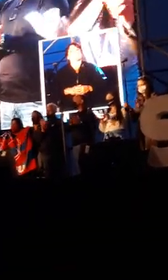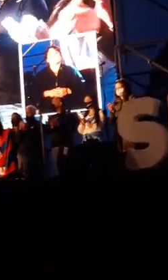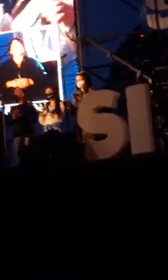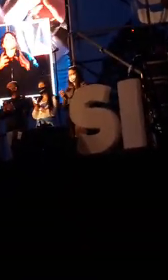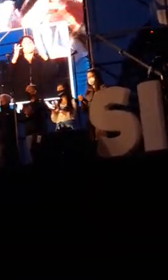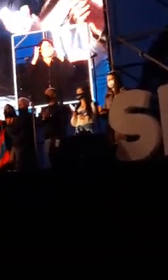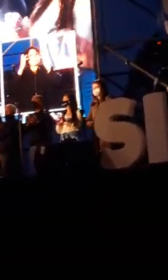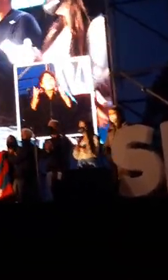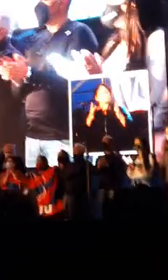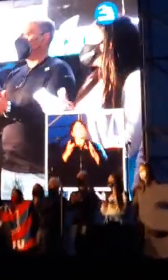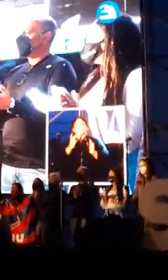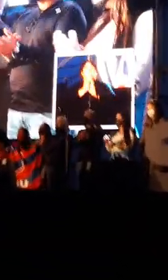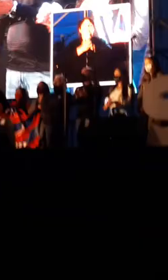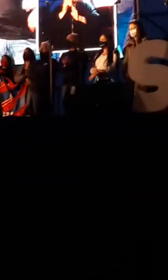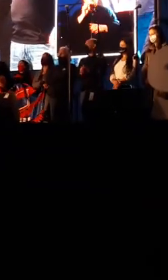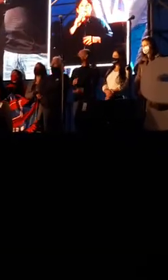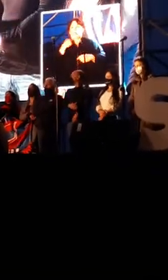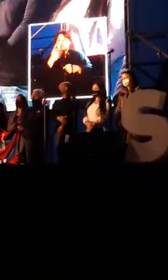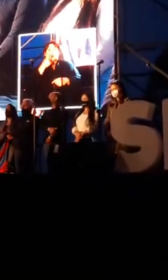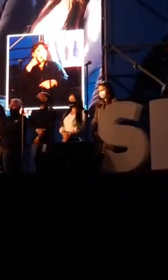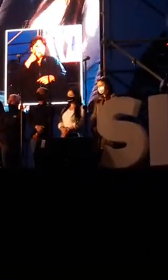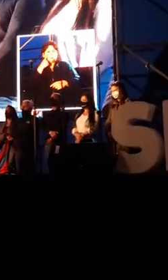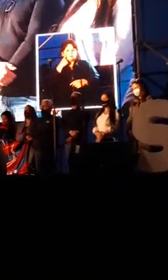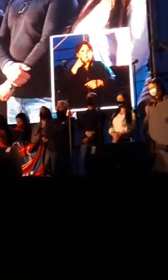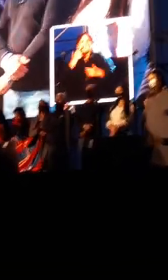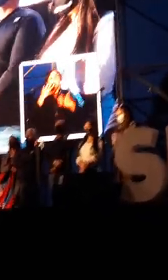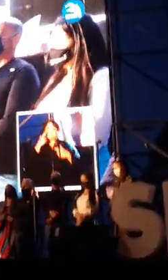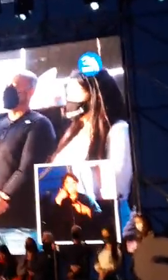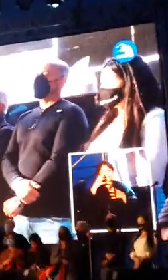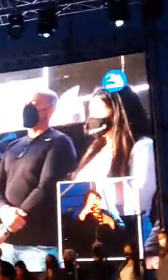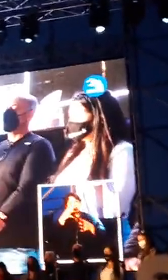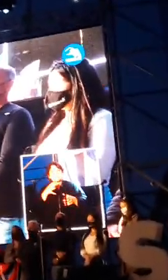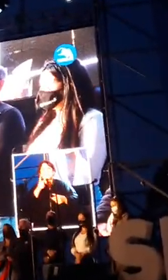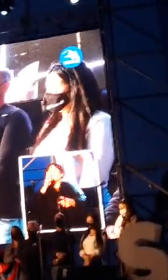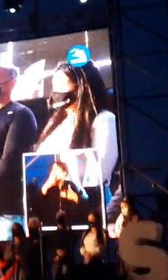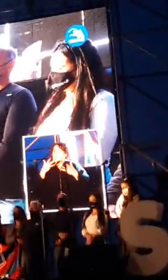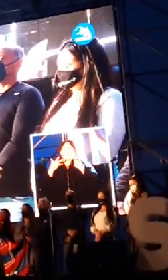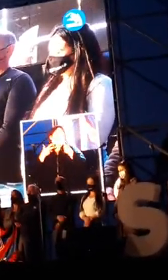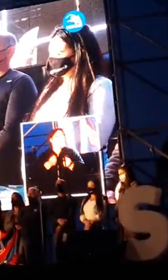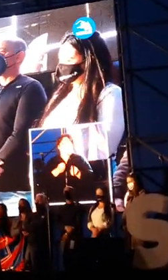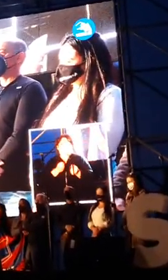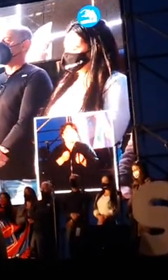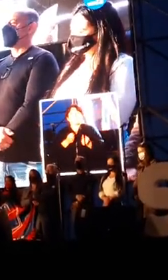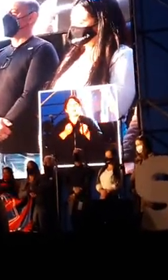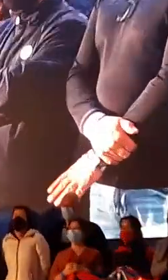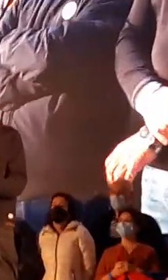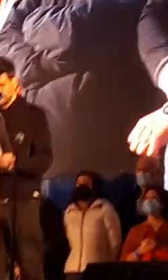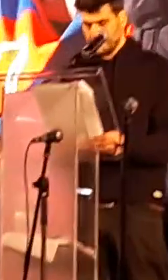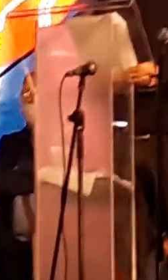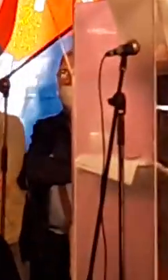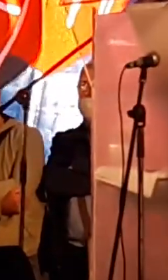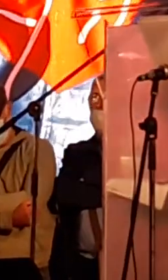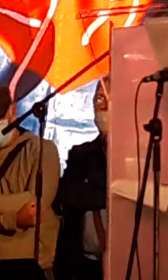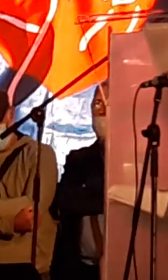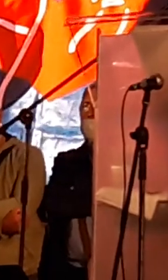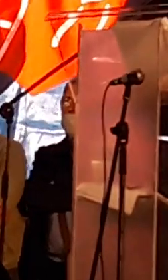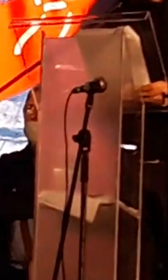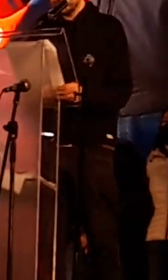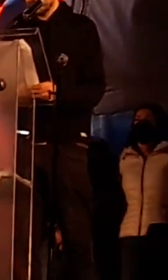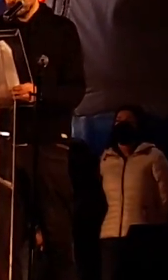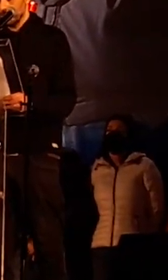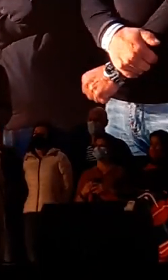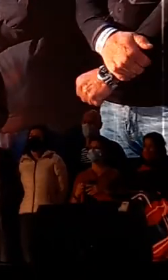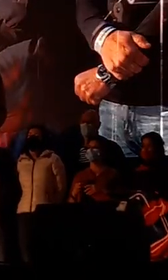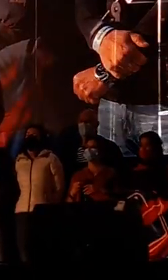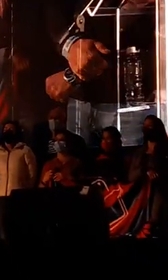La educación pública, como la conocemos, está en riesgo y hay que defenderla, porque se concibe una educación cada vez